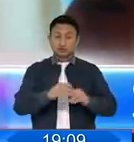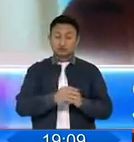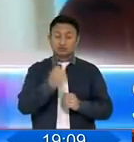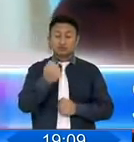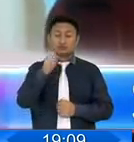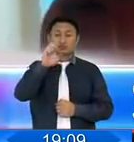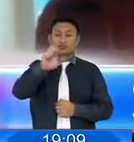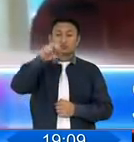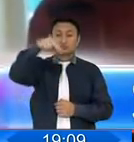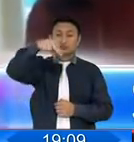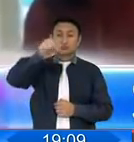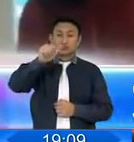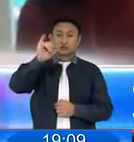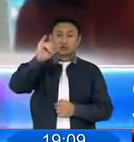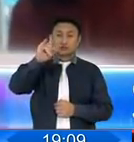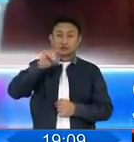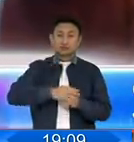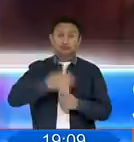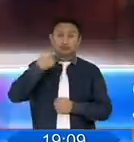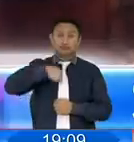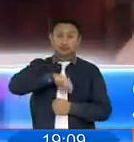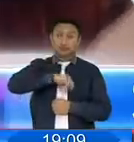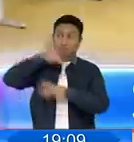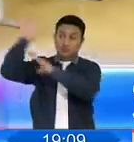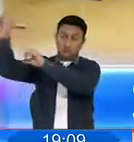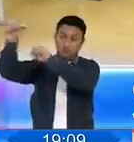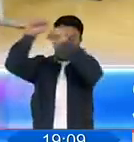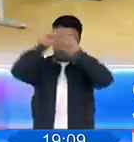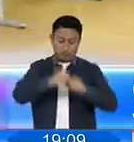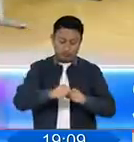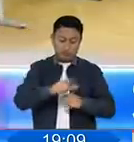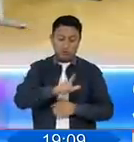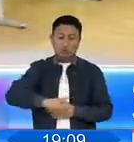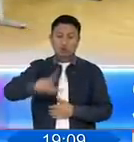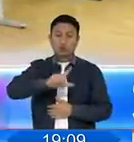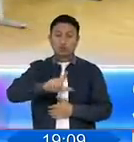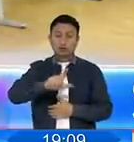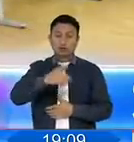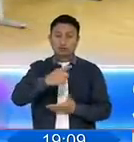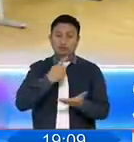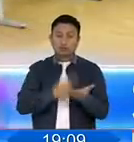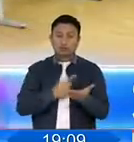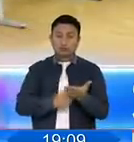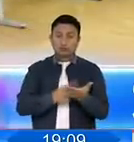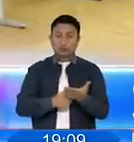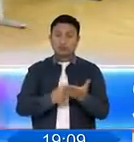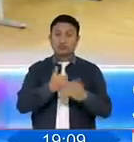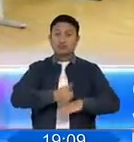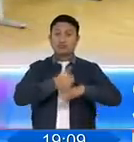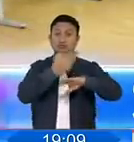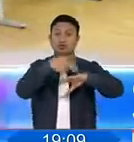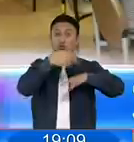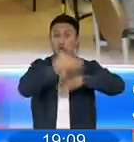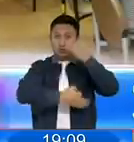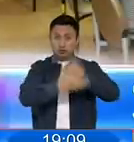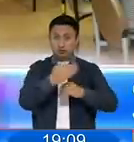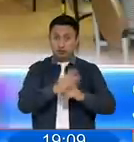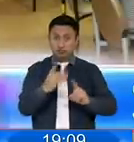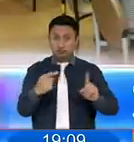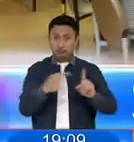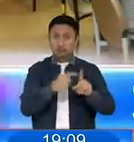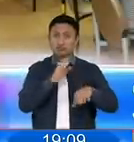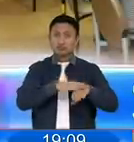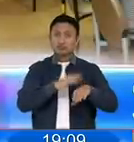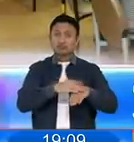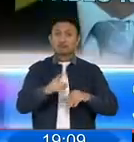fue extraditado desde España y este lunes sentado en el banquillo de los acusados de la Corte Nacional de Justicia por el secuestro al